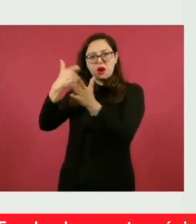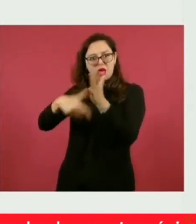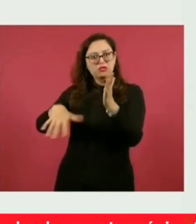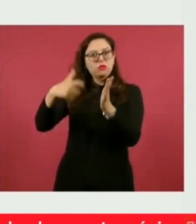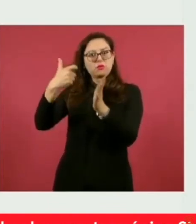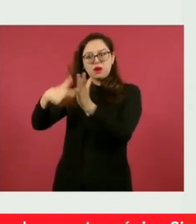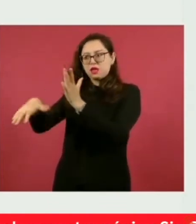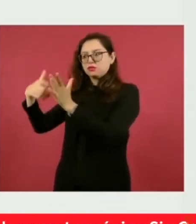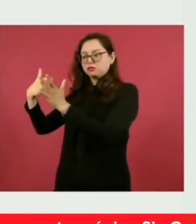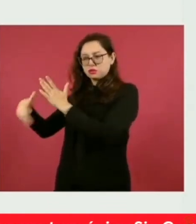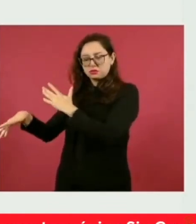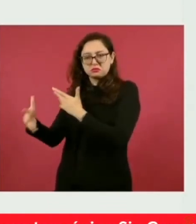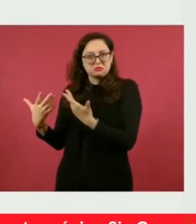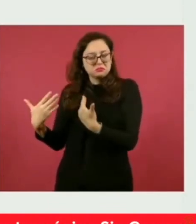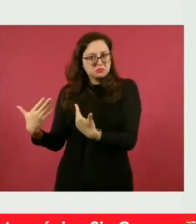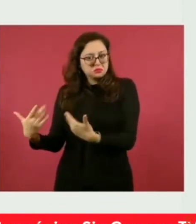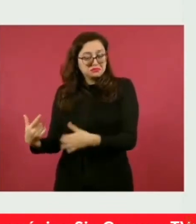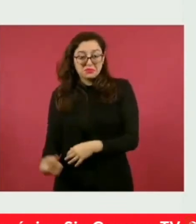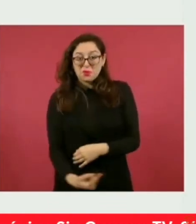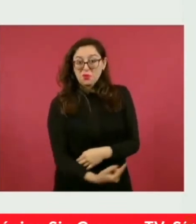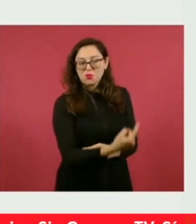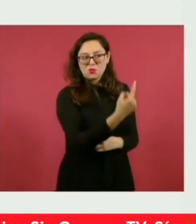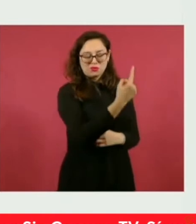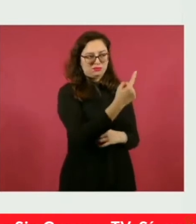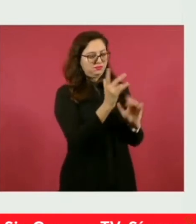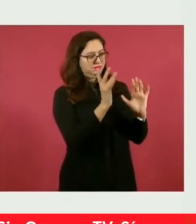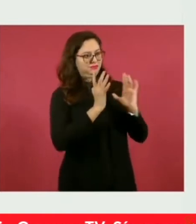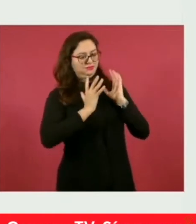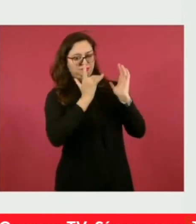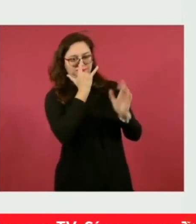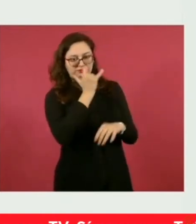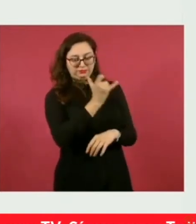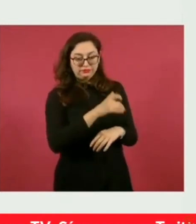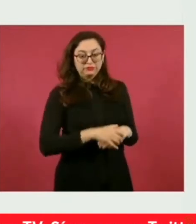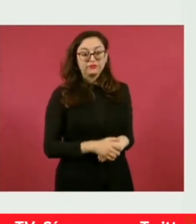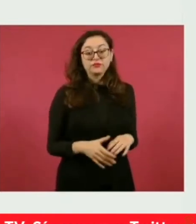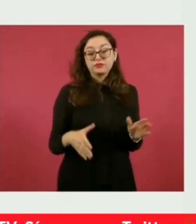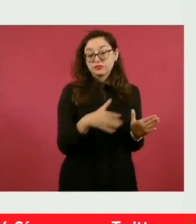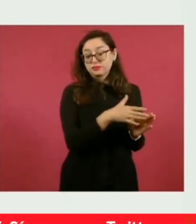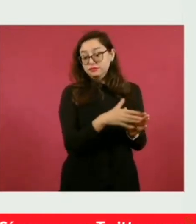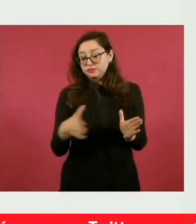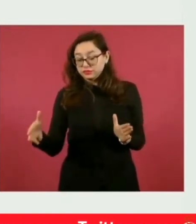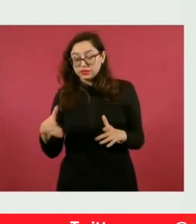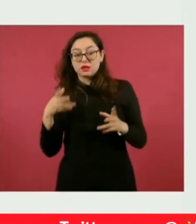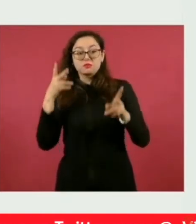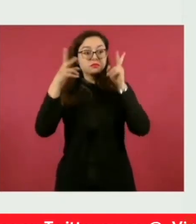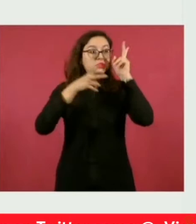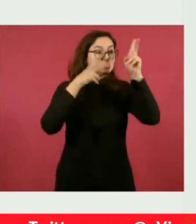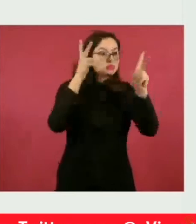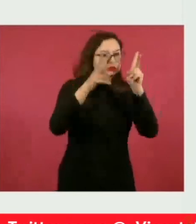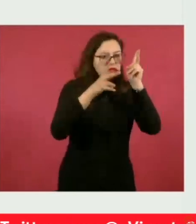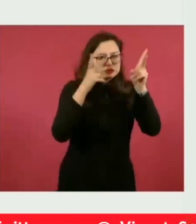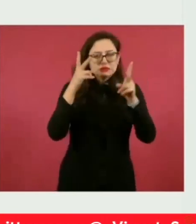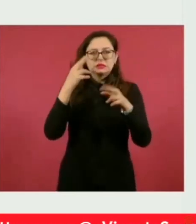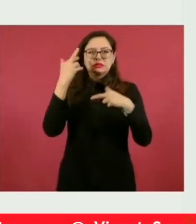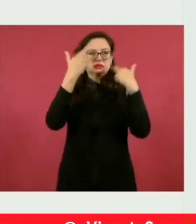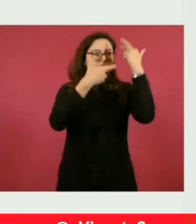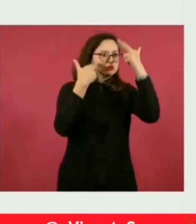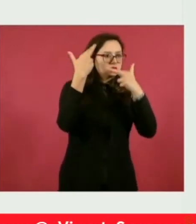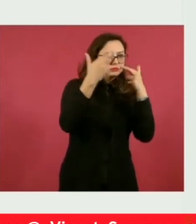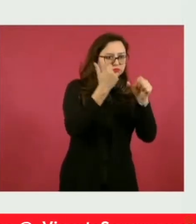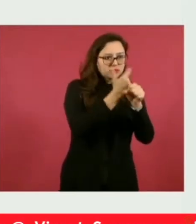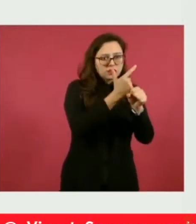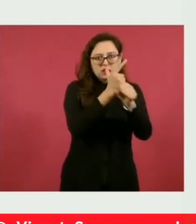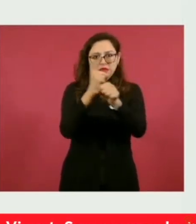31 de agosto y el 6 de septiembre, como les comentaba, realizamos 860 verificaciones, encontramos 3 casos donde valió la